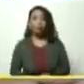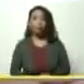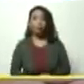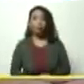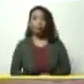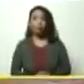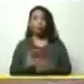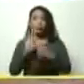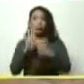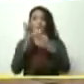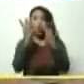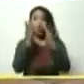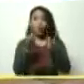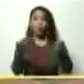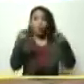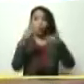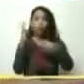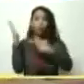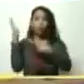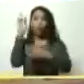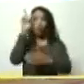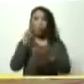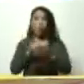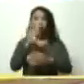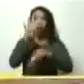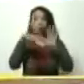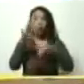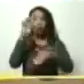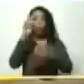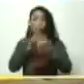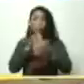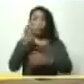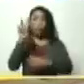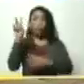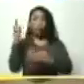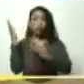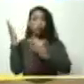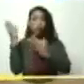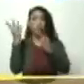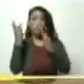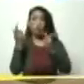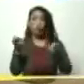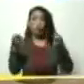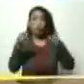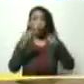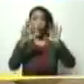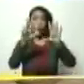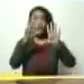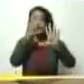los números del bloqueo 2014 al 2022 8 años